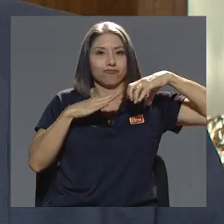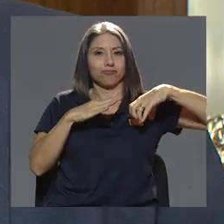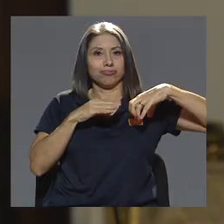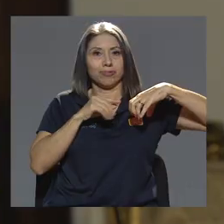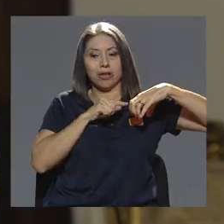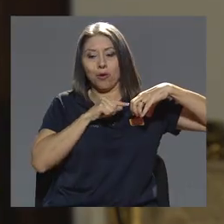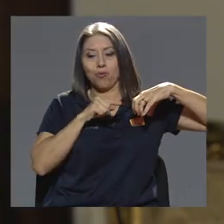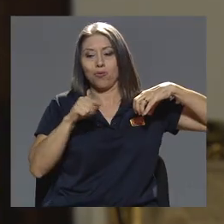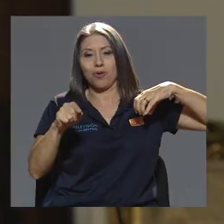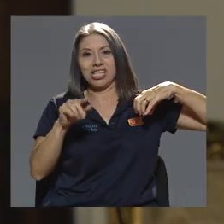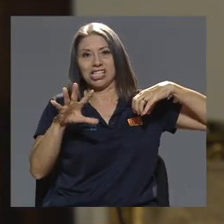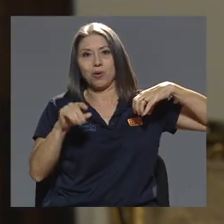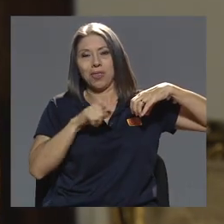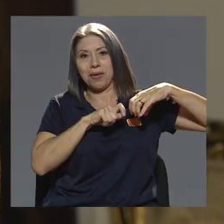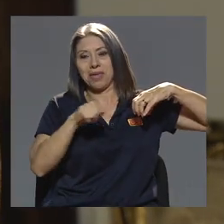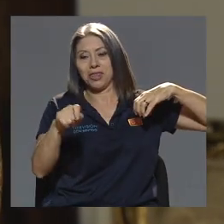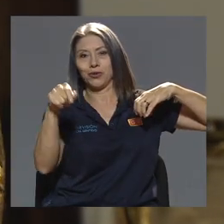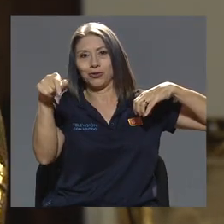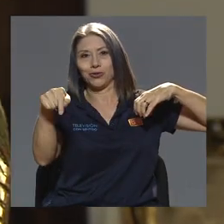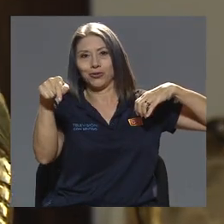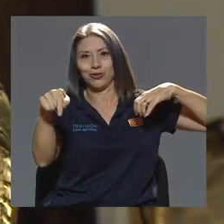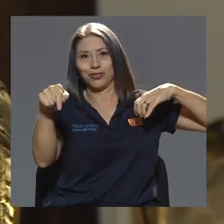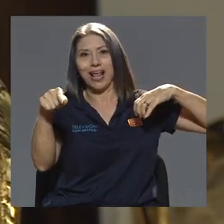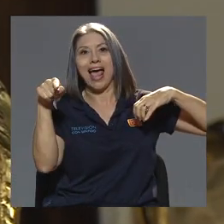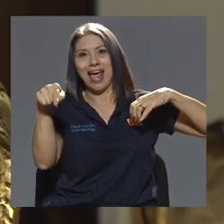50 metros de diferencia. Y